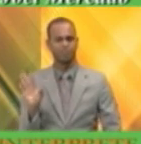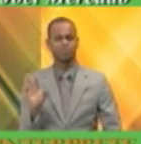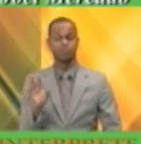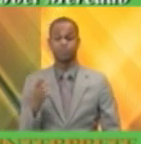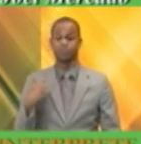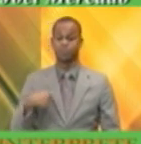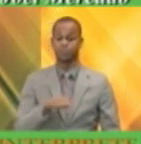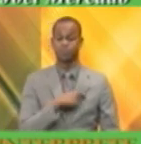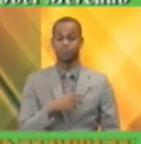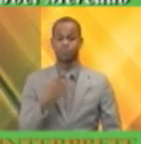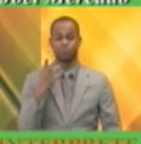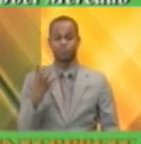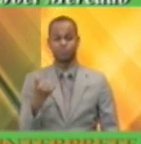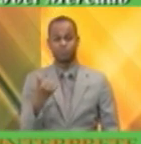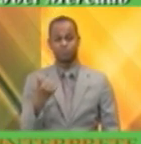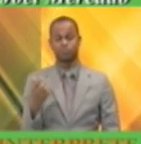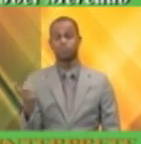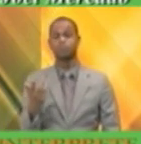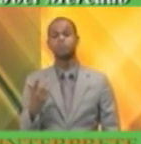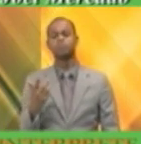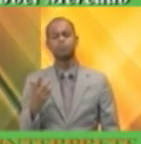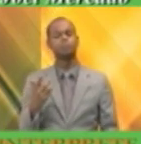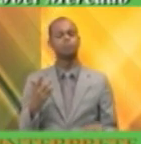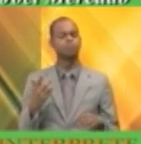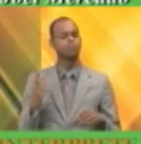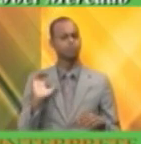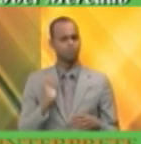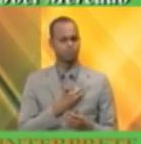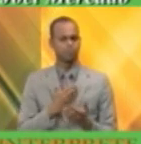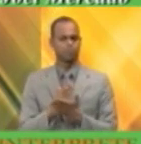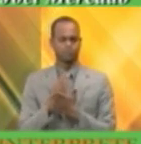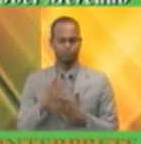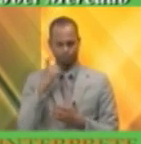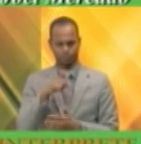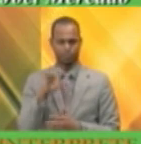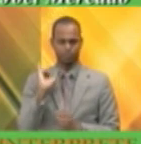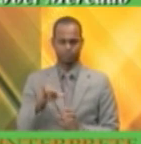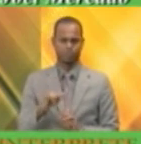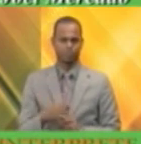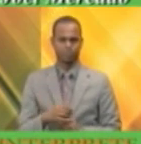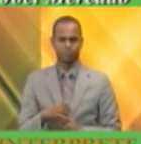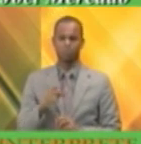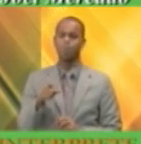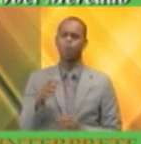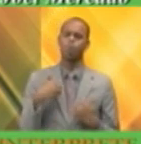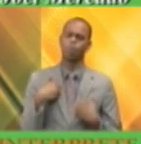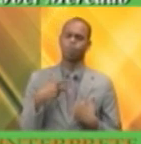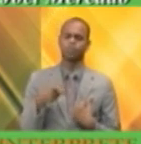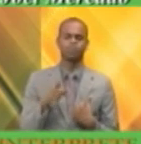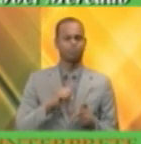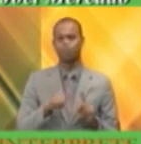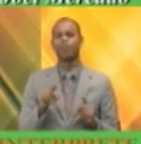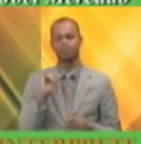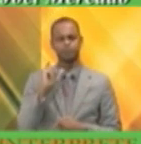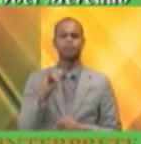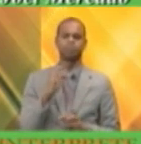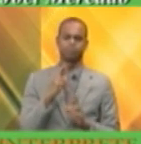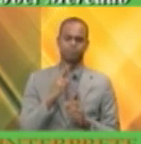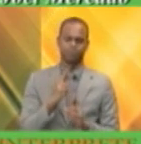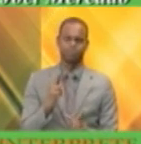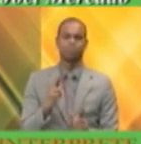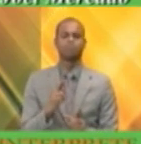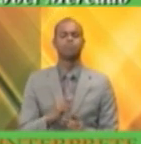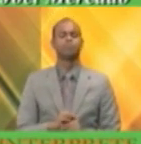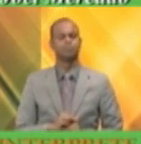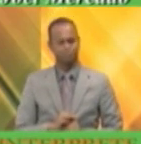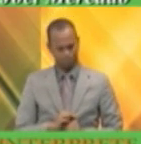aspiración es que nos reconozcan nuestros derechos. Exacto. No solamente que nos digan ustedes tienen derecho. Claro, es una cuestión de